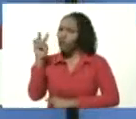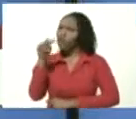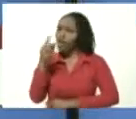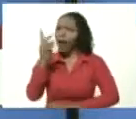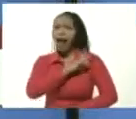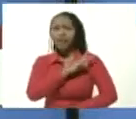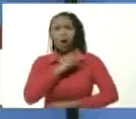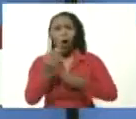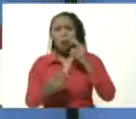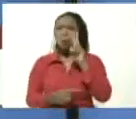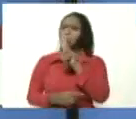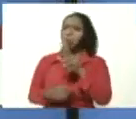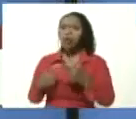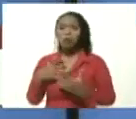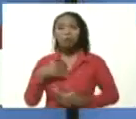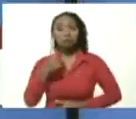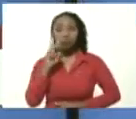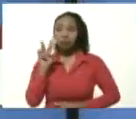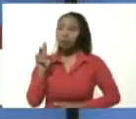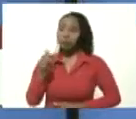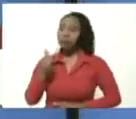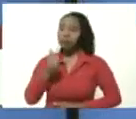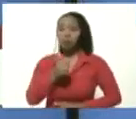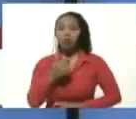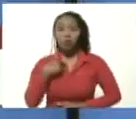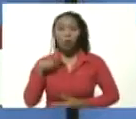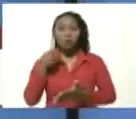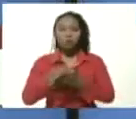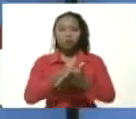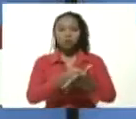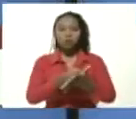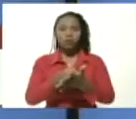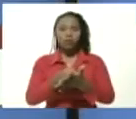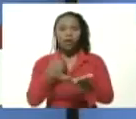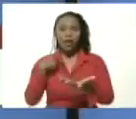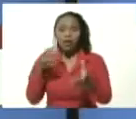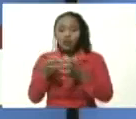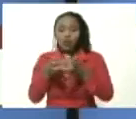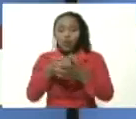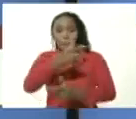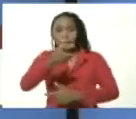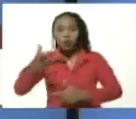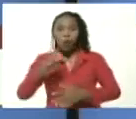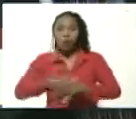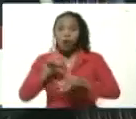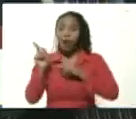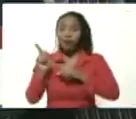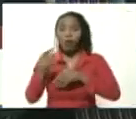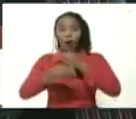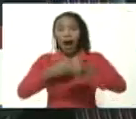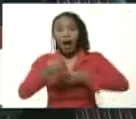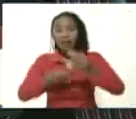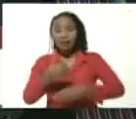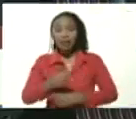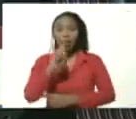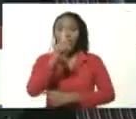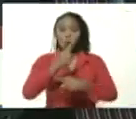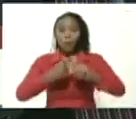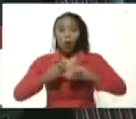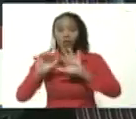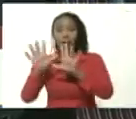Digo, todo bien, yo insisto en la maquinaria. Yo insisto en la maquinaria porque es la garantía, la maquinaria del